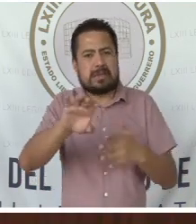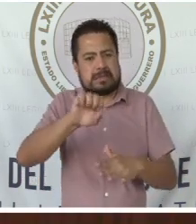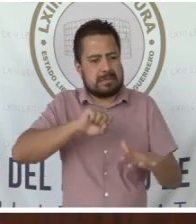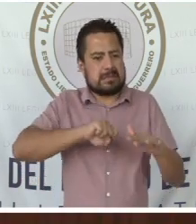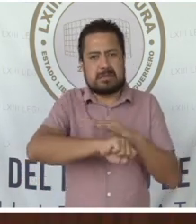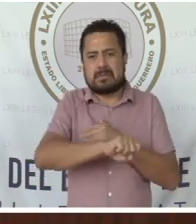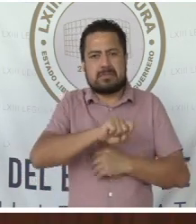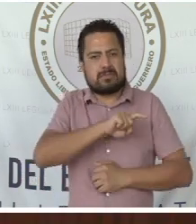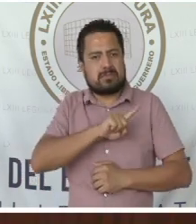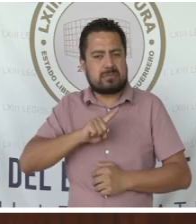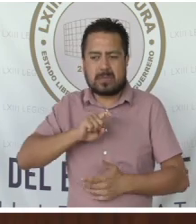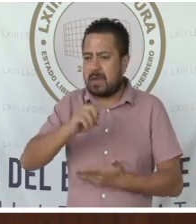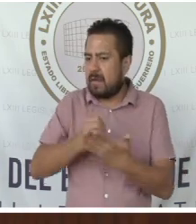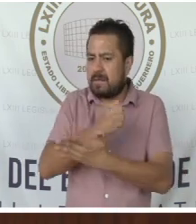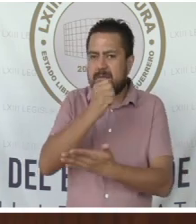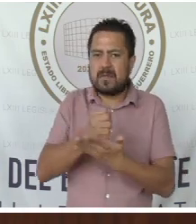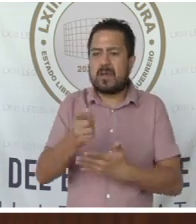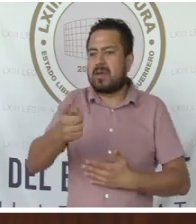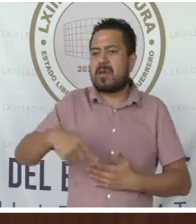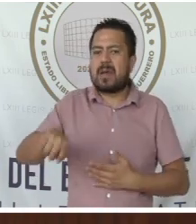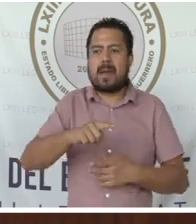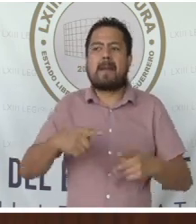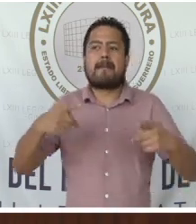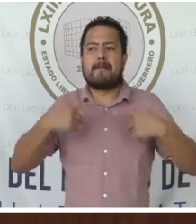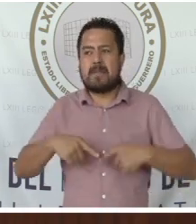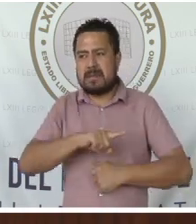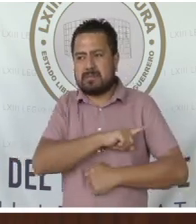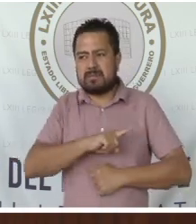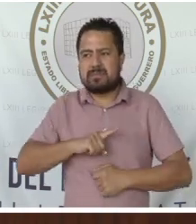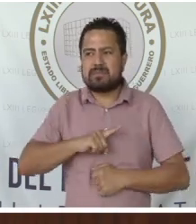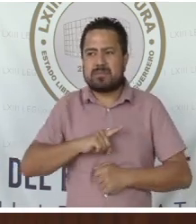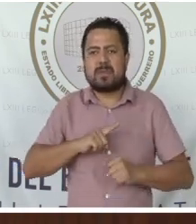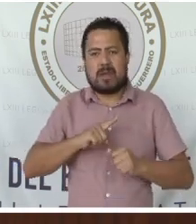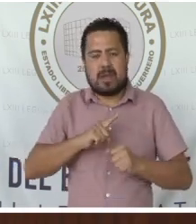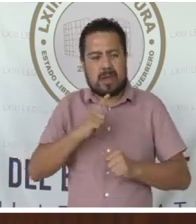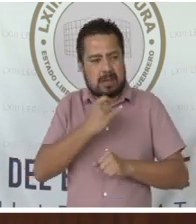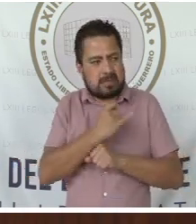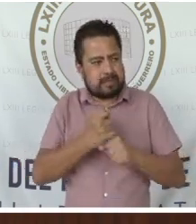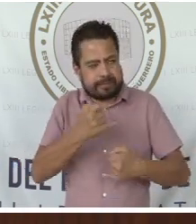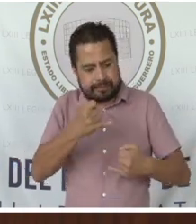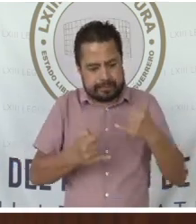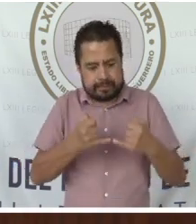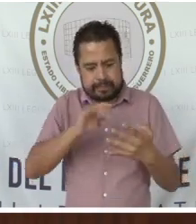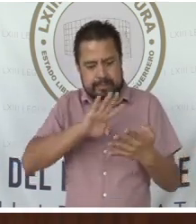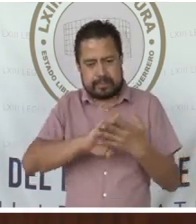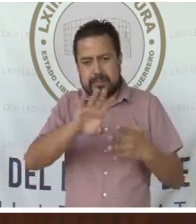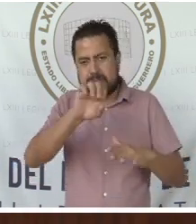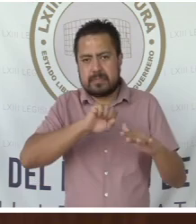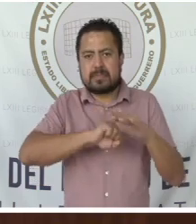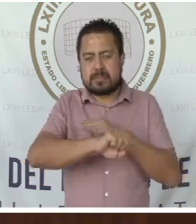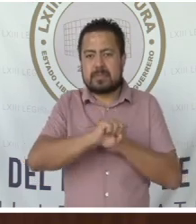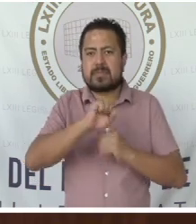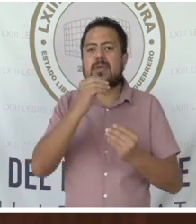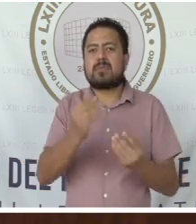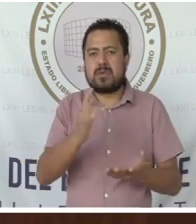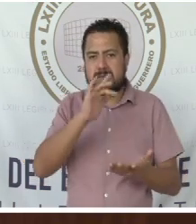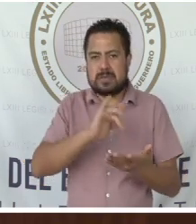preventiva oficiosa y los delincuentes tengan que pasar su proceso tras las rejas. Por su atención,